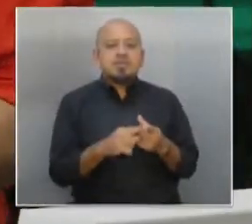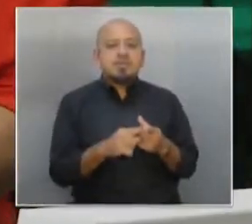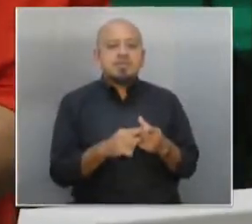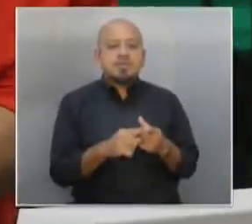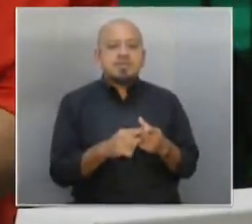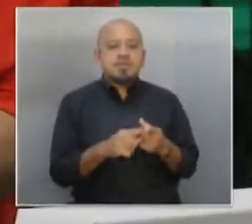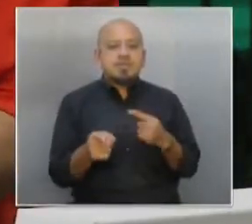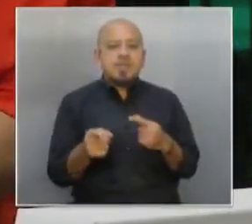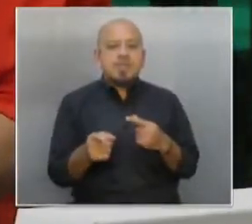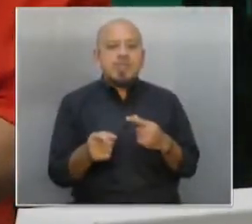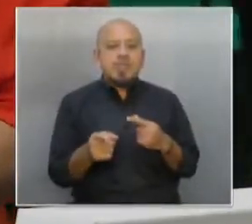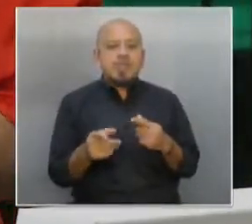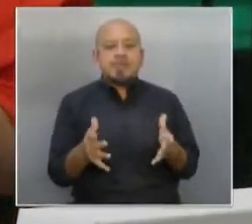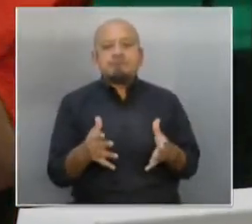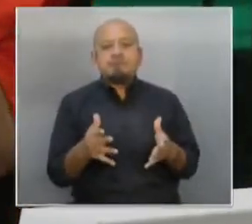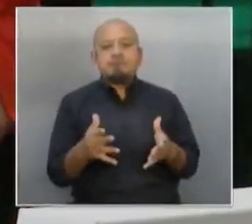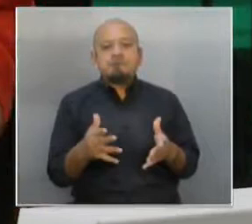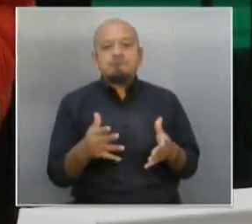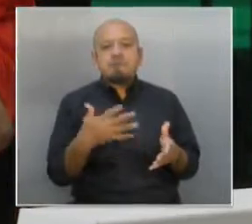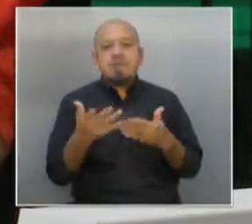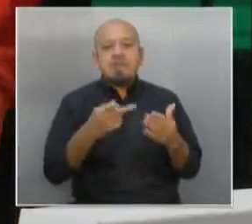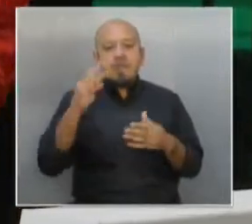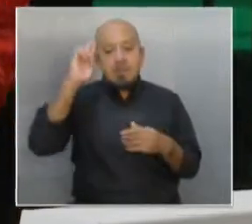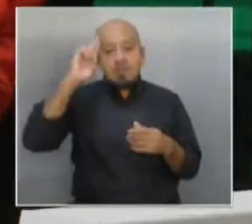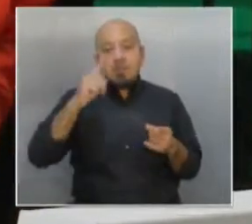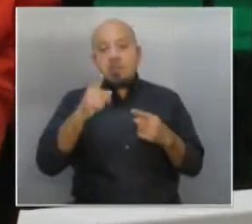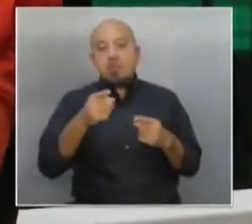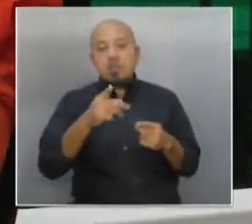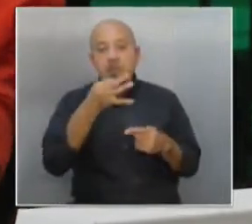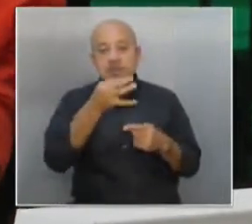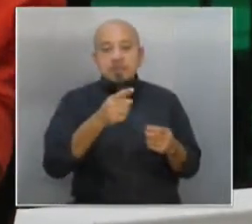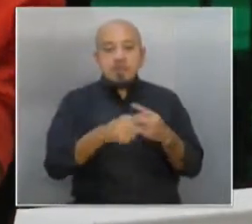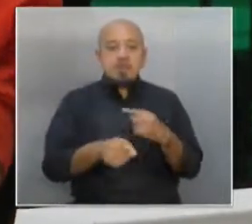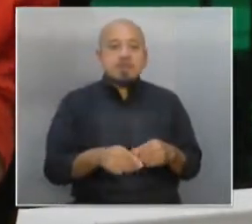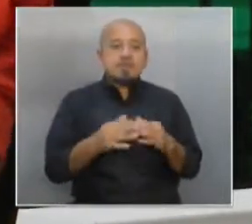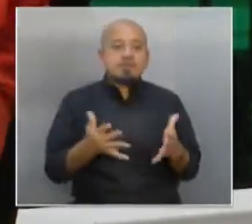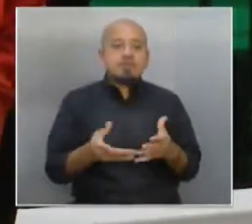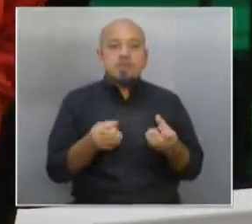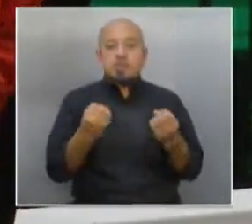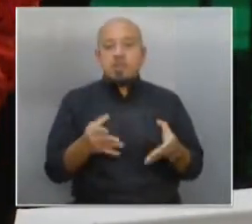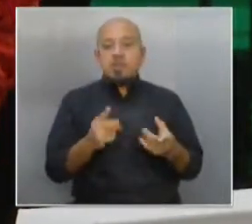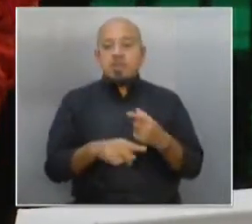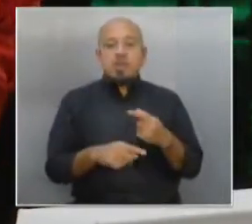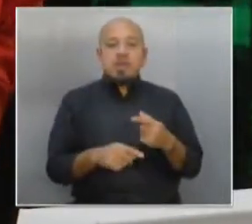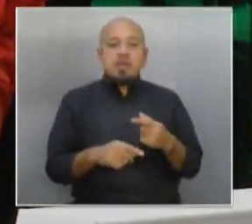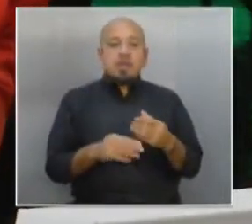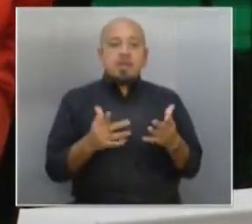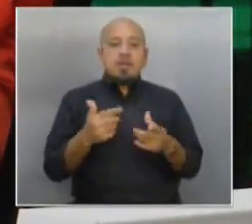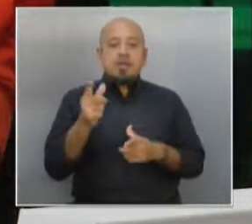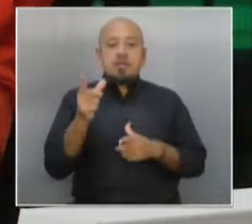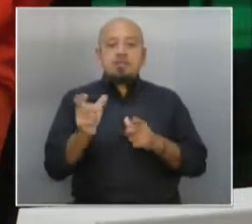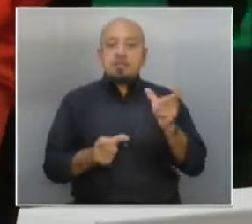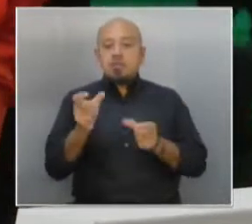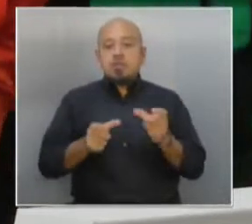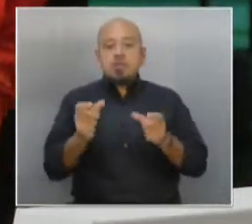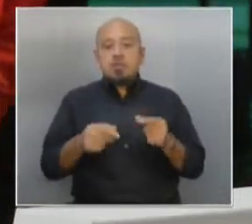Qué emocionante todo lo que dijo. Quedamos un poco así, trancados en la garganta. Sí, para alguien que deja su tierra,